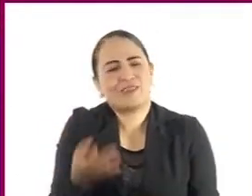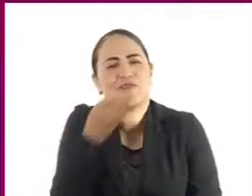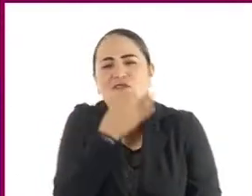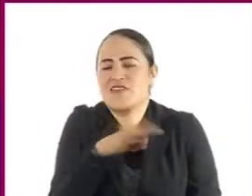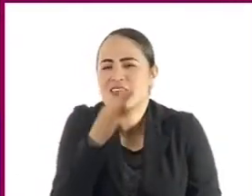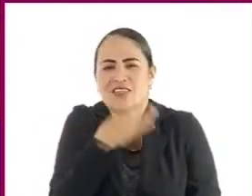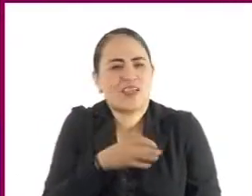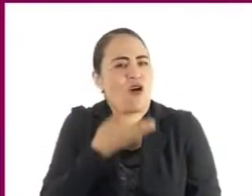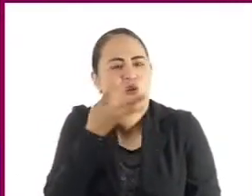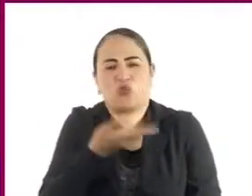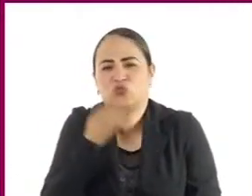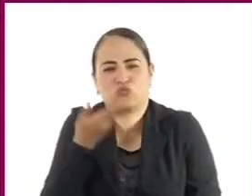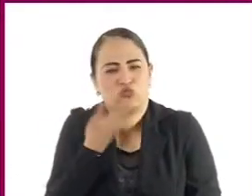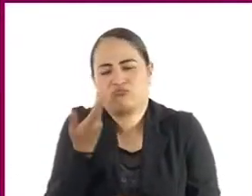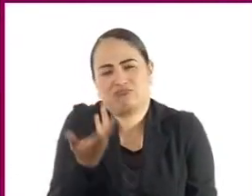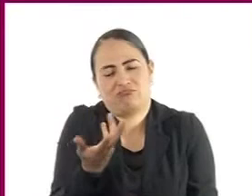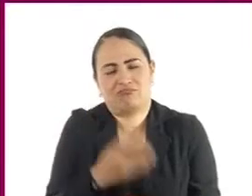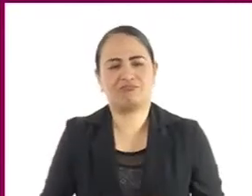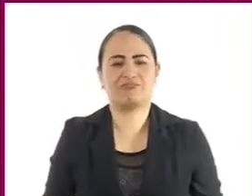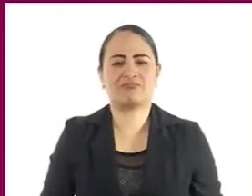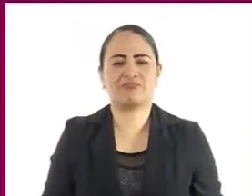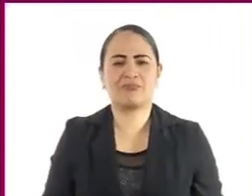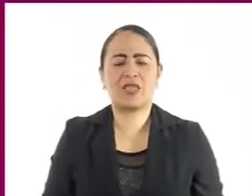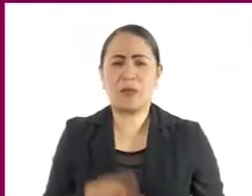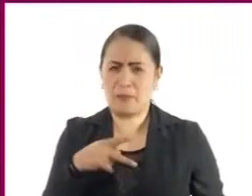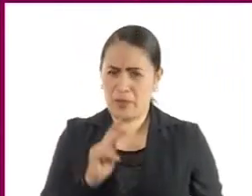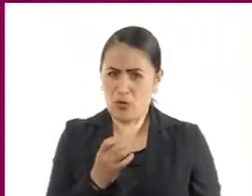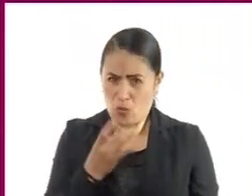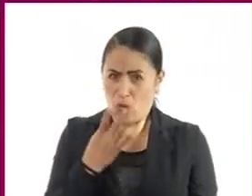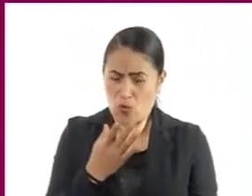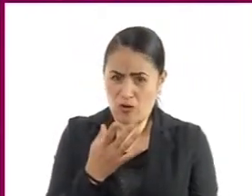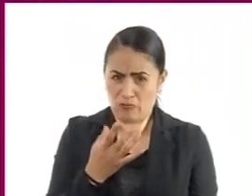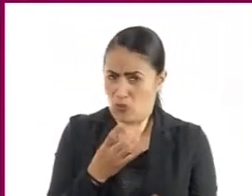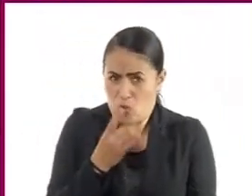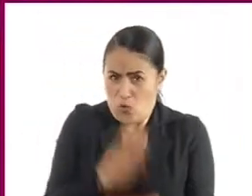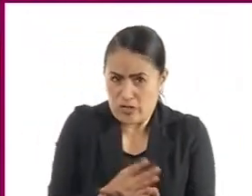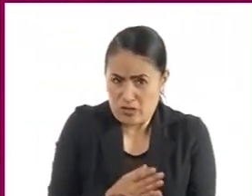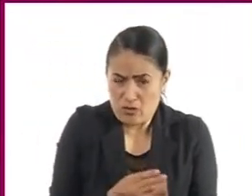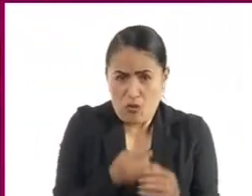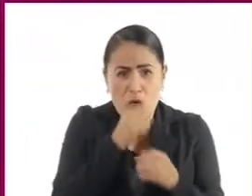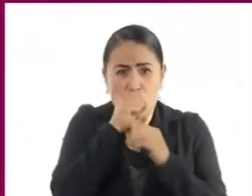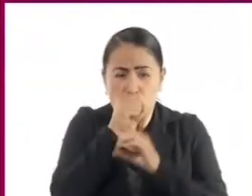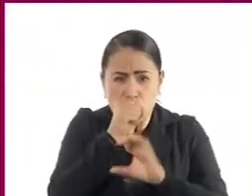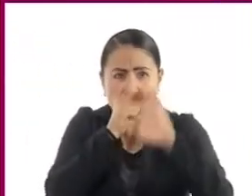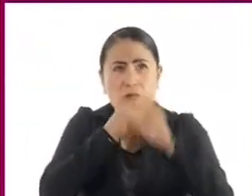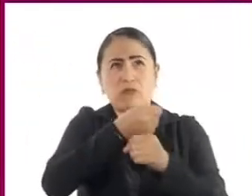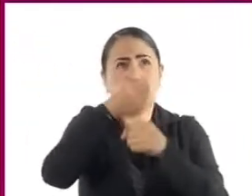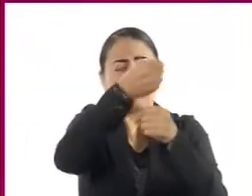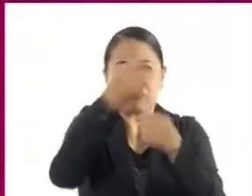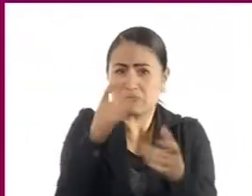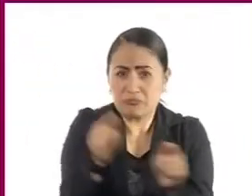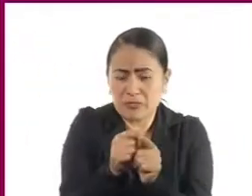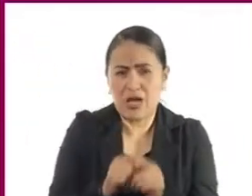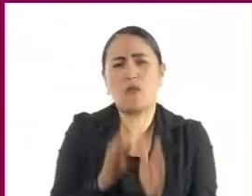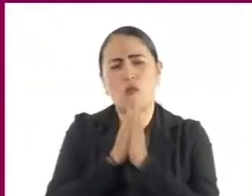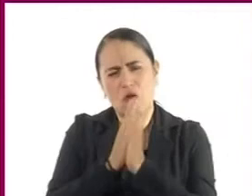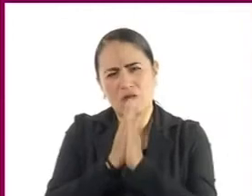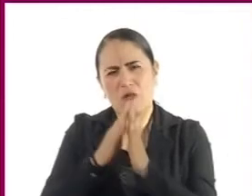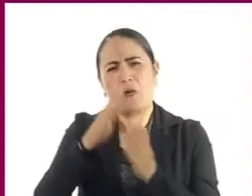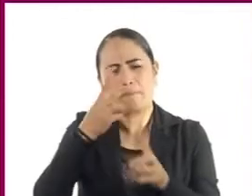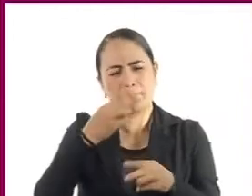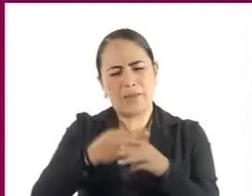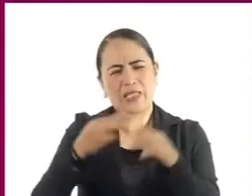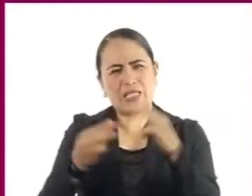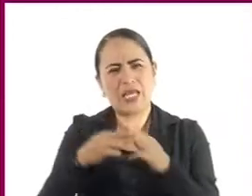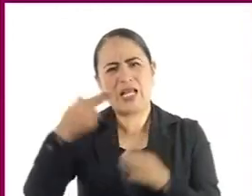y tradiciones. Sin embargo, ¿solo para eso servirá el helio? Profesor, ¿y si nos orienta a descubrir más? Claro